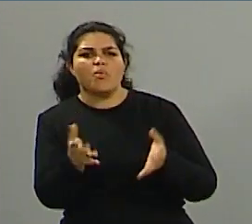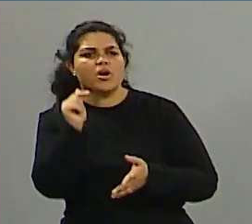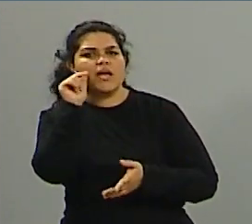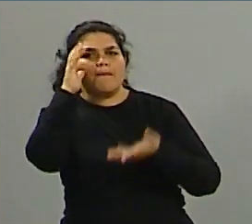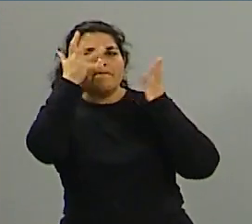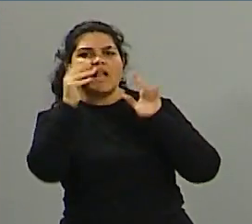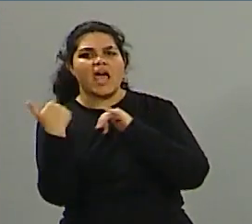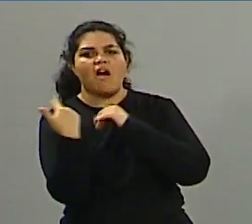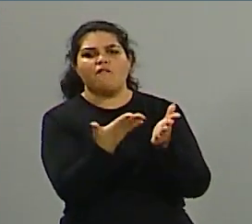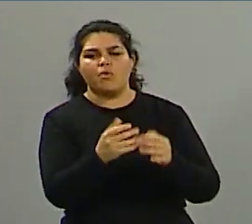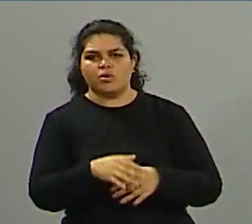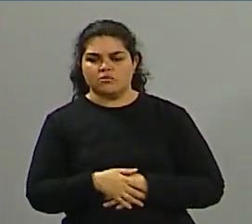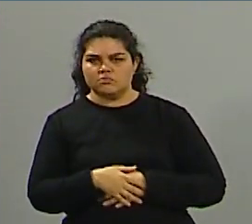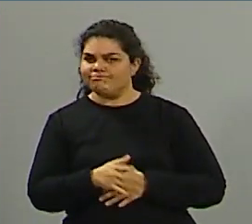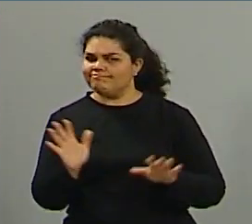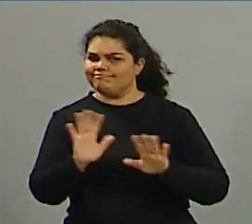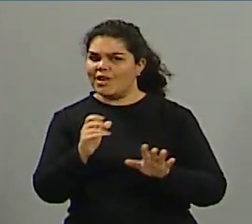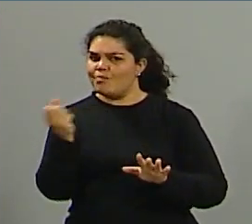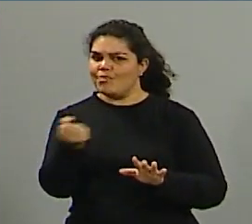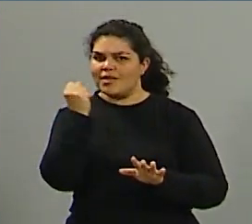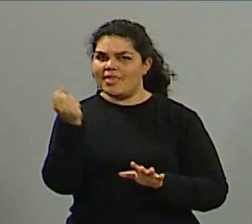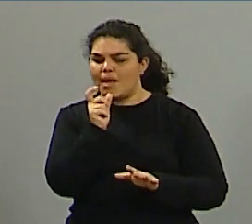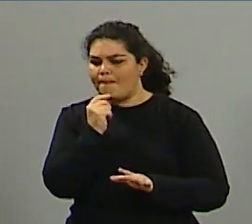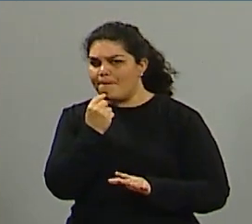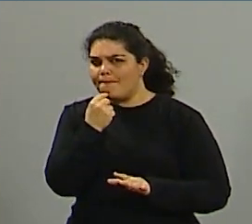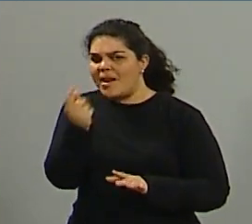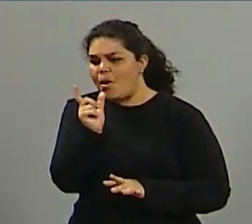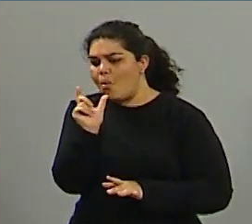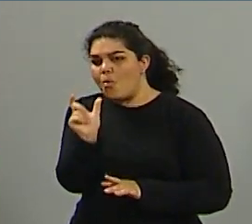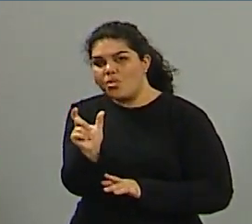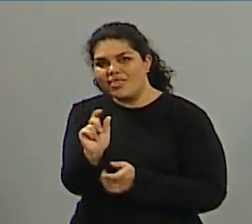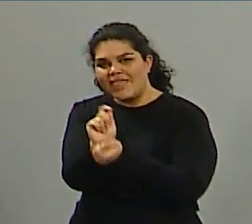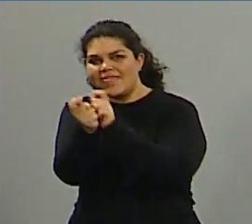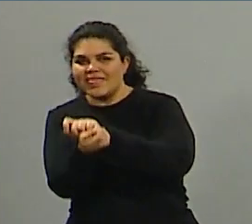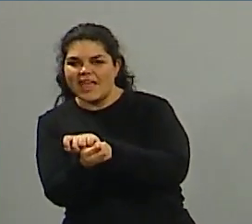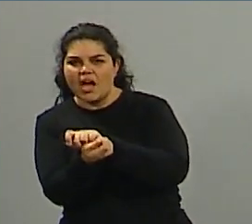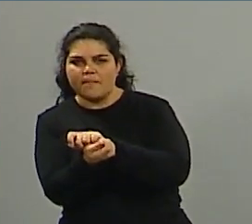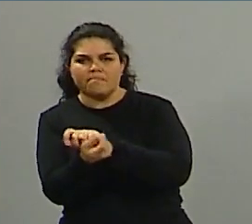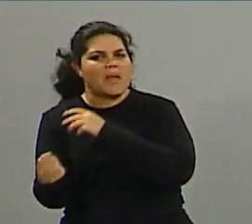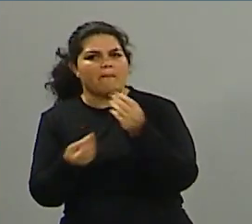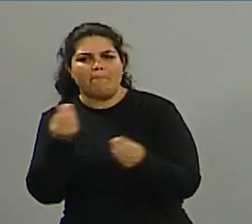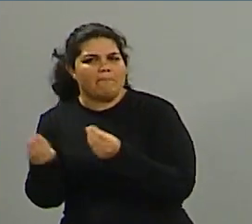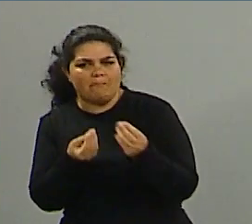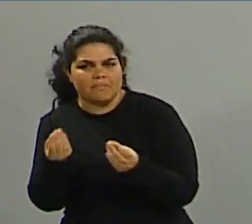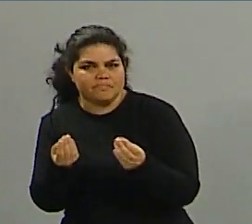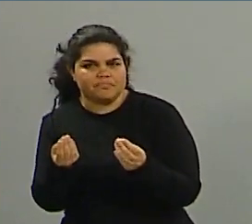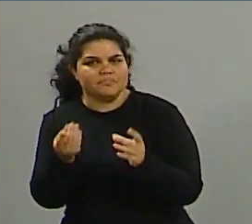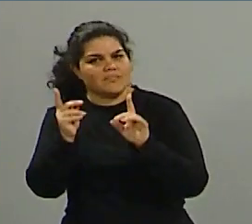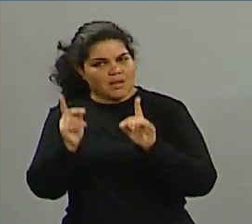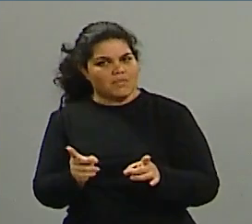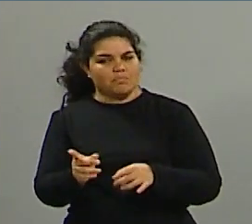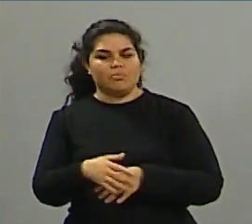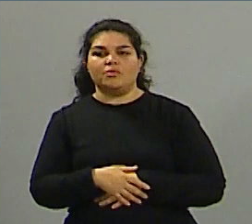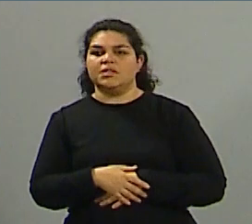los jóvenes nos están tratando de decir a nosotros? Porque a mí hay algo que temo, ¿no? Y en esto de trabajar